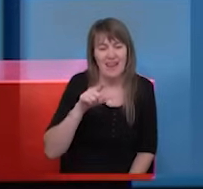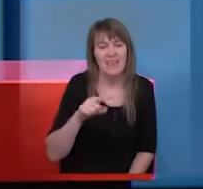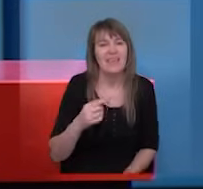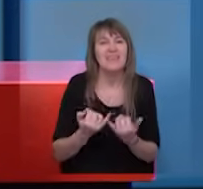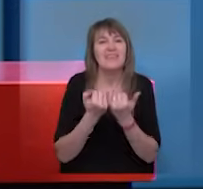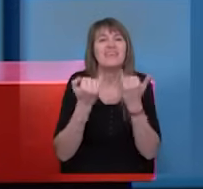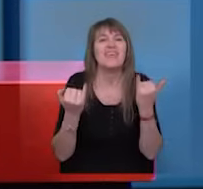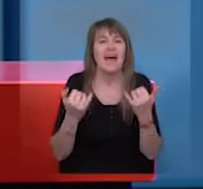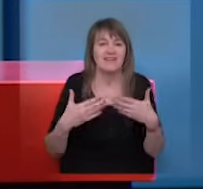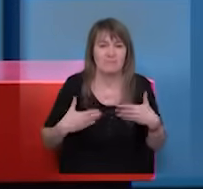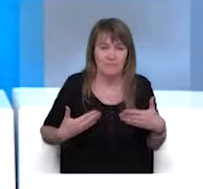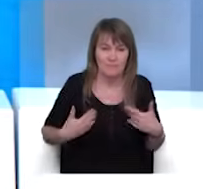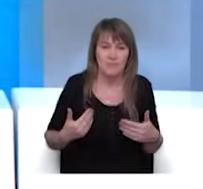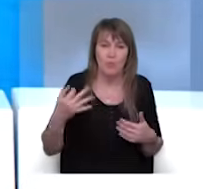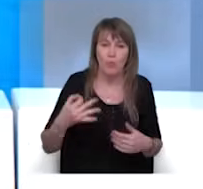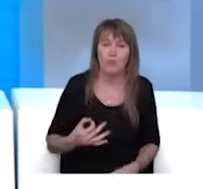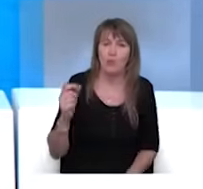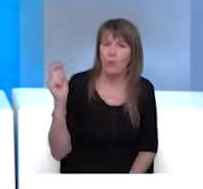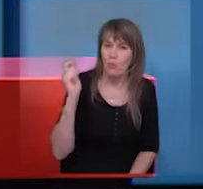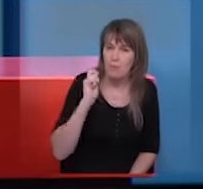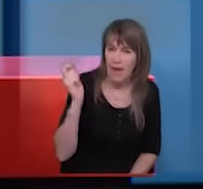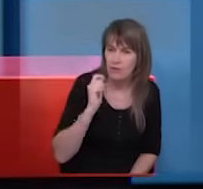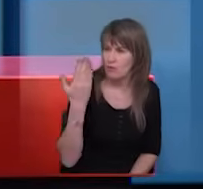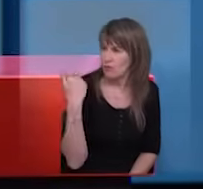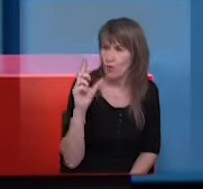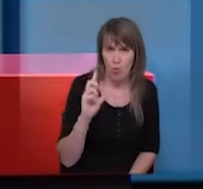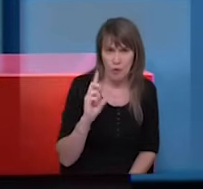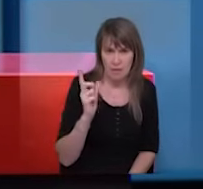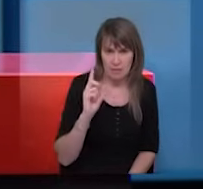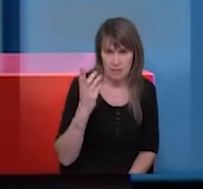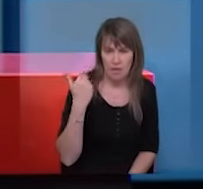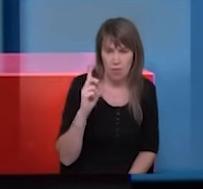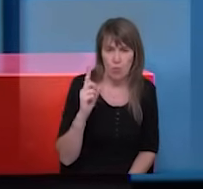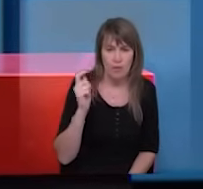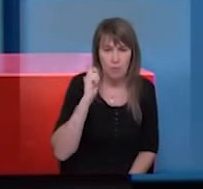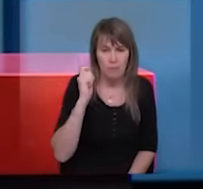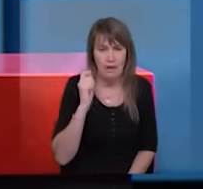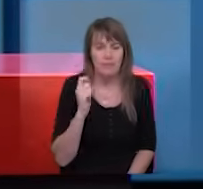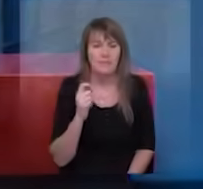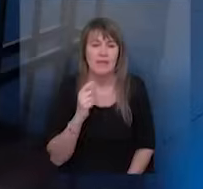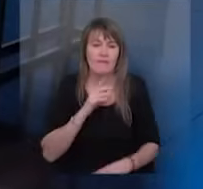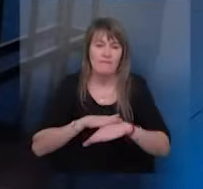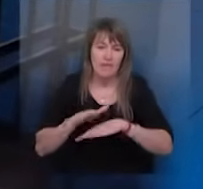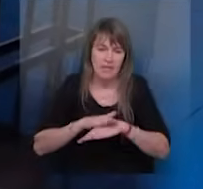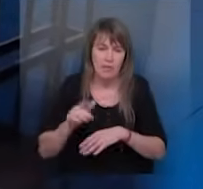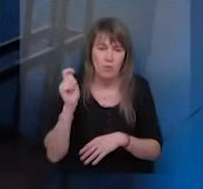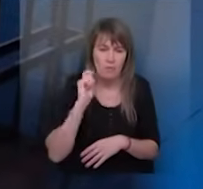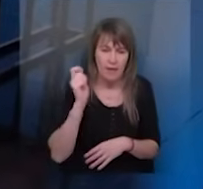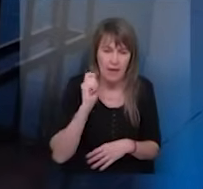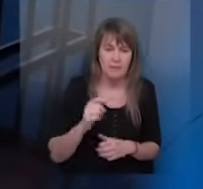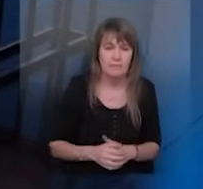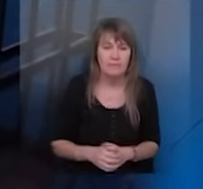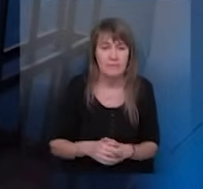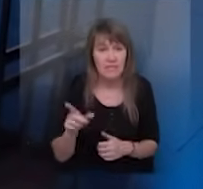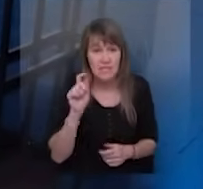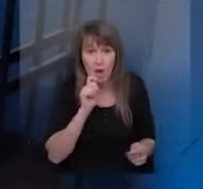celebración Daniel estuvo cumpliendo años el lunes el lunes lo saludaste feliz cum Feliz cumple tampoco